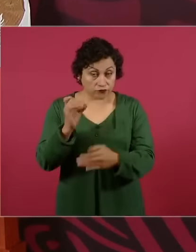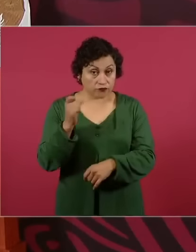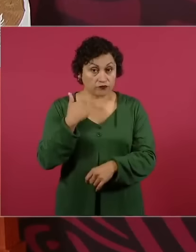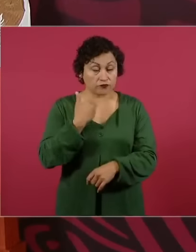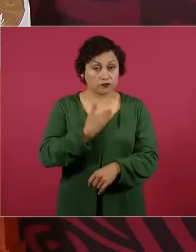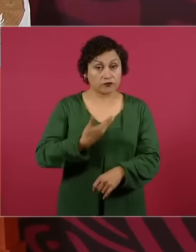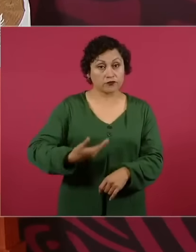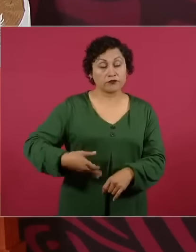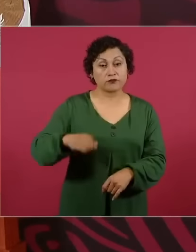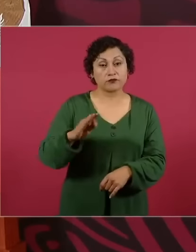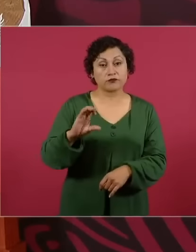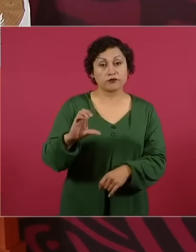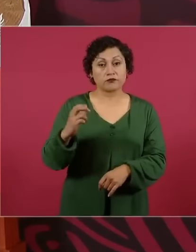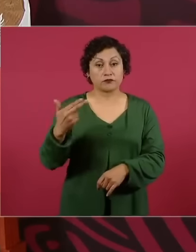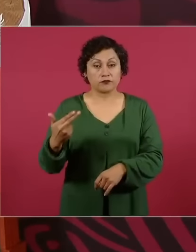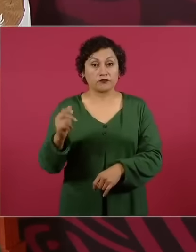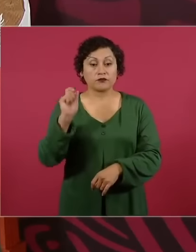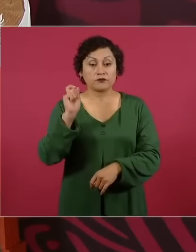7.44,